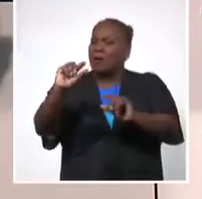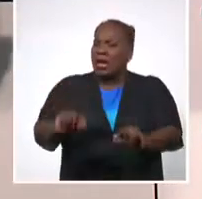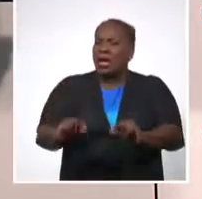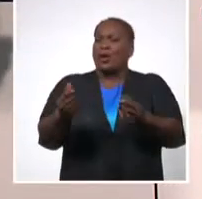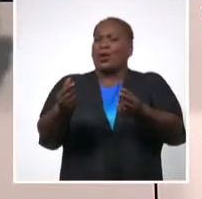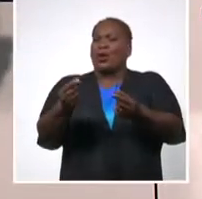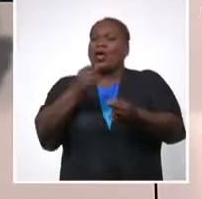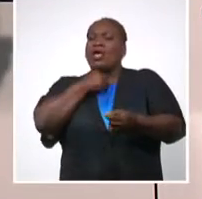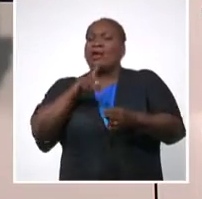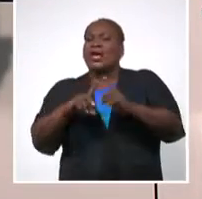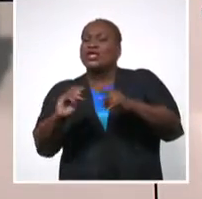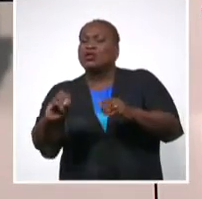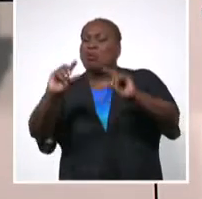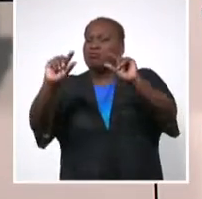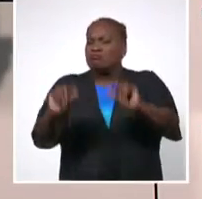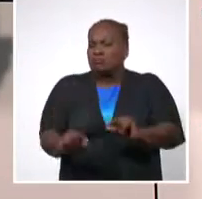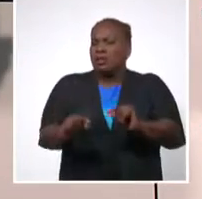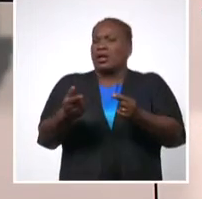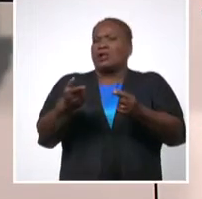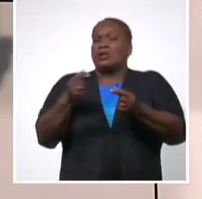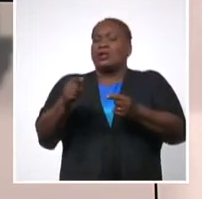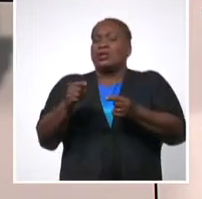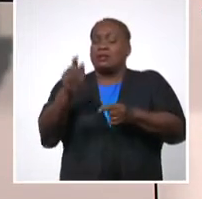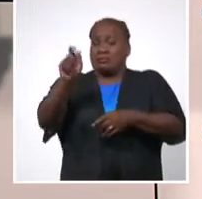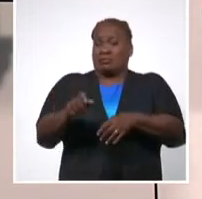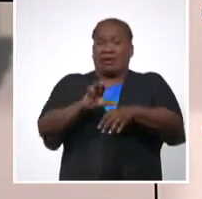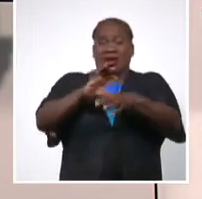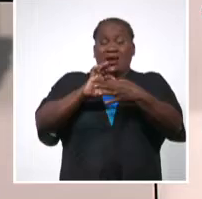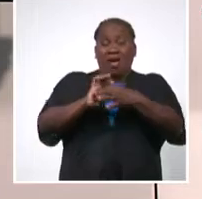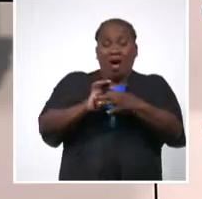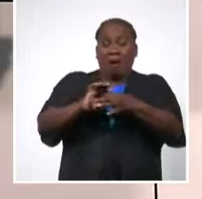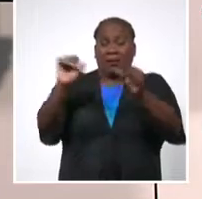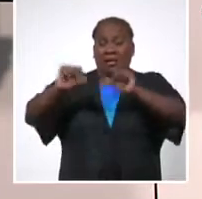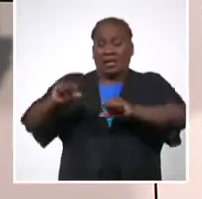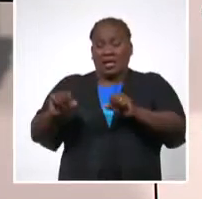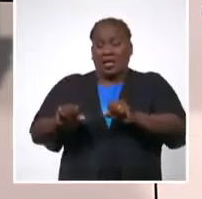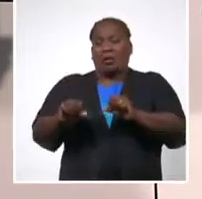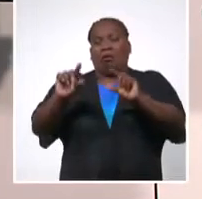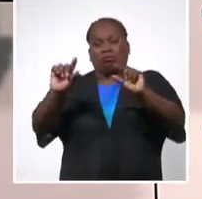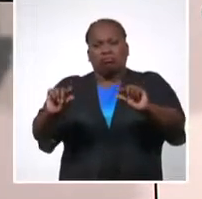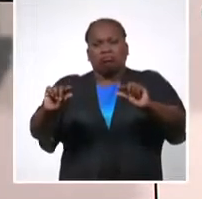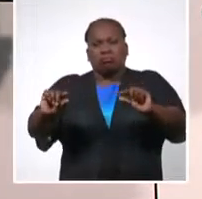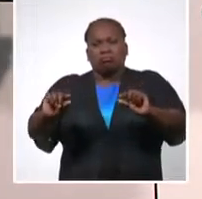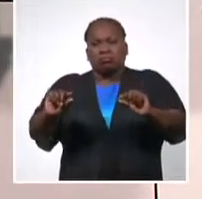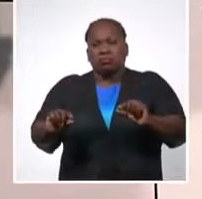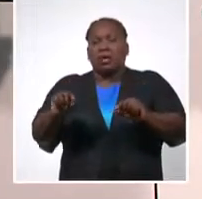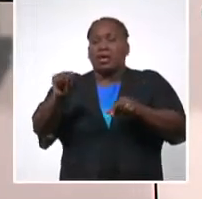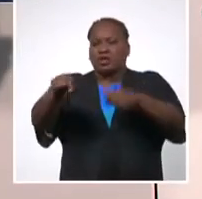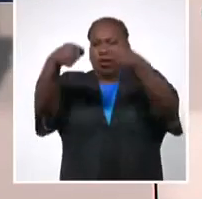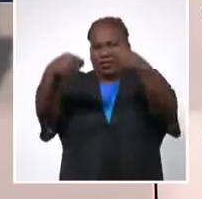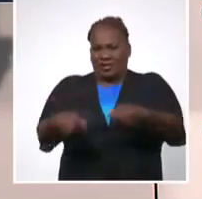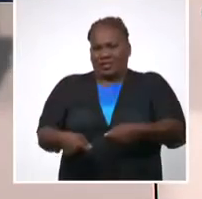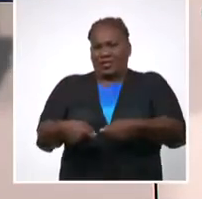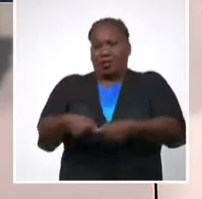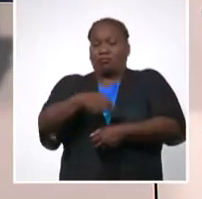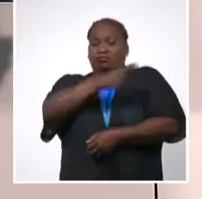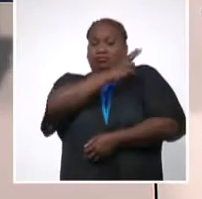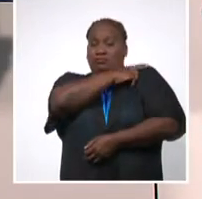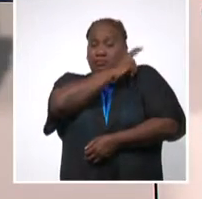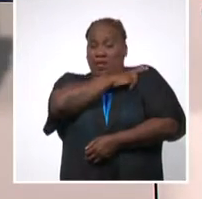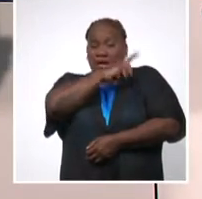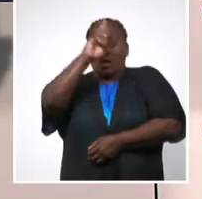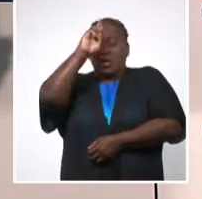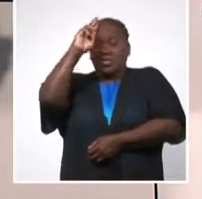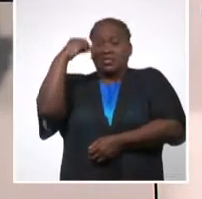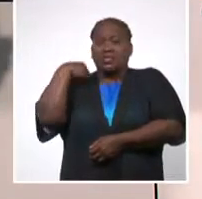de transmisión local y un descenso en los casos graves y críticos determinaron que las autoridades sanitarias y gubernamentales avanzaran hacia